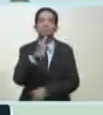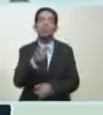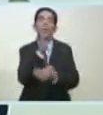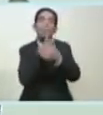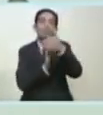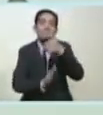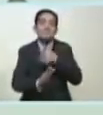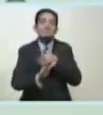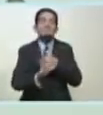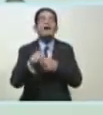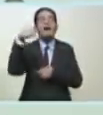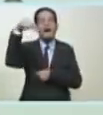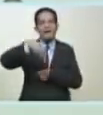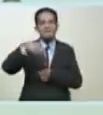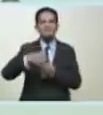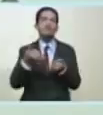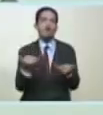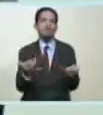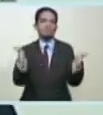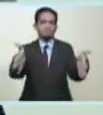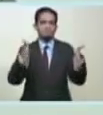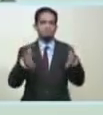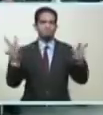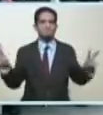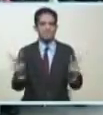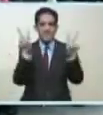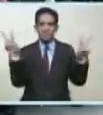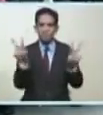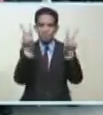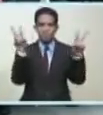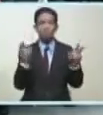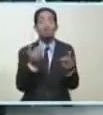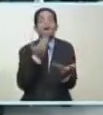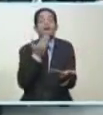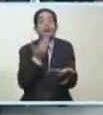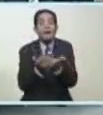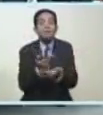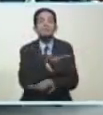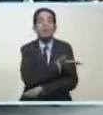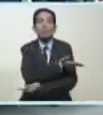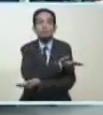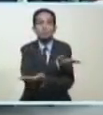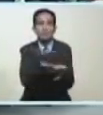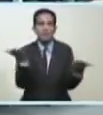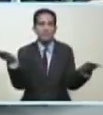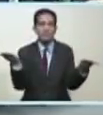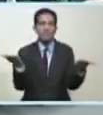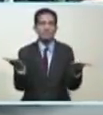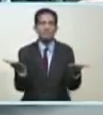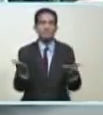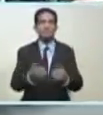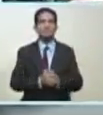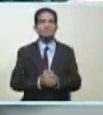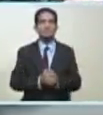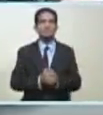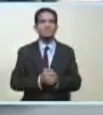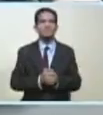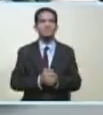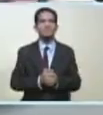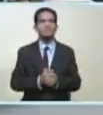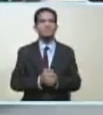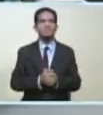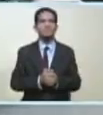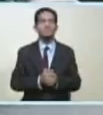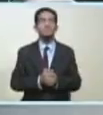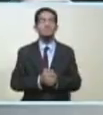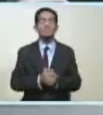estamos aquí victoriosos. Gracias a ustedes. Es heroica la conciencia, la actitud.